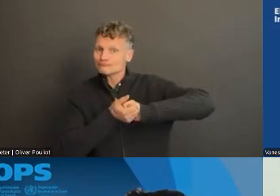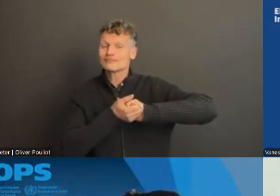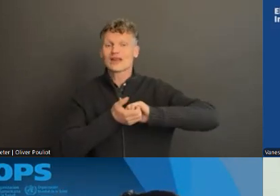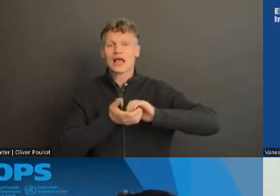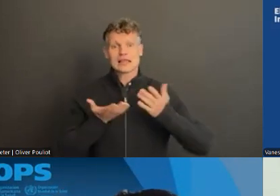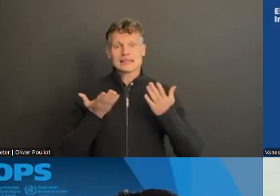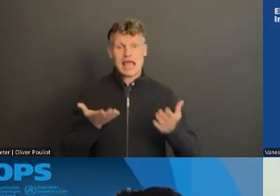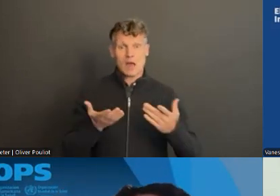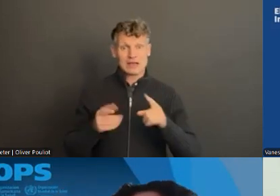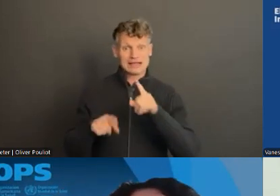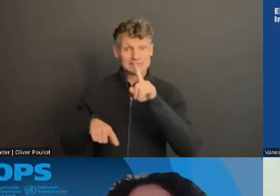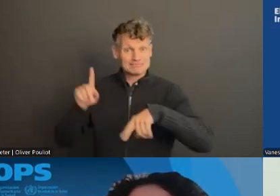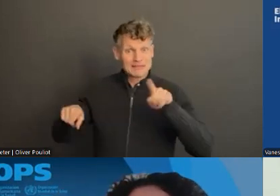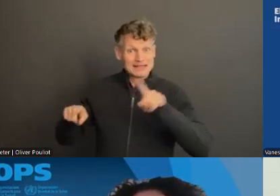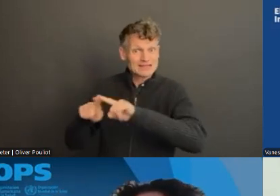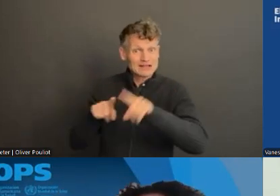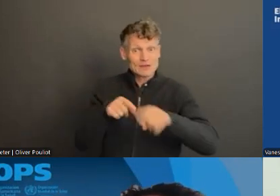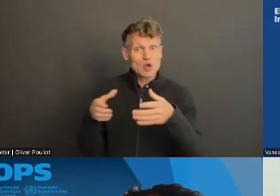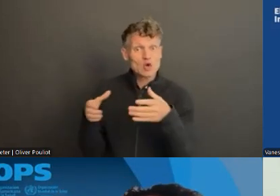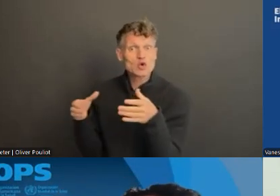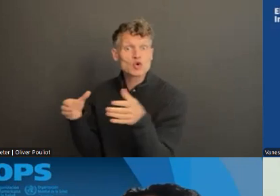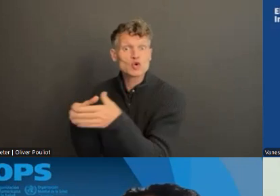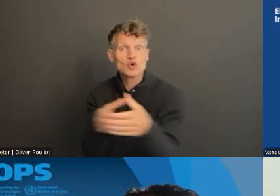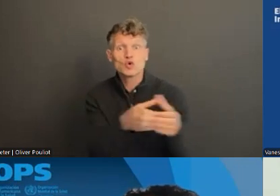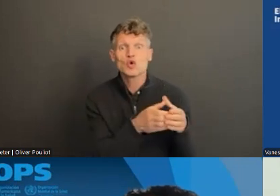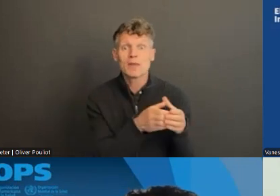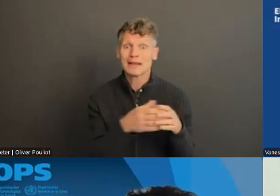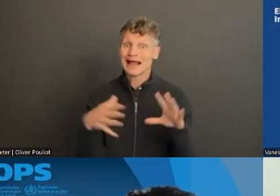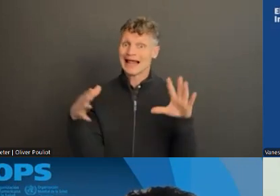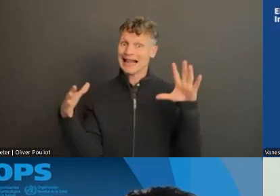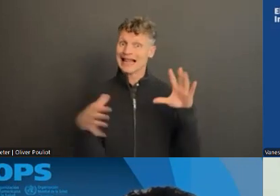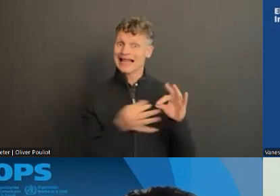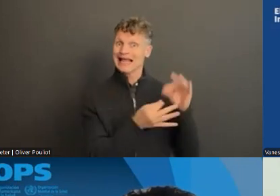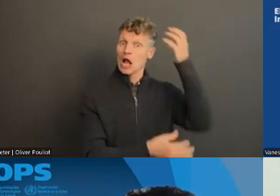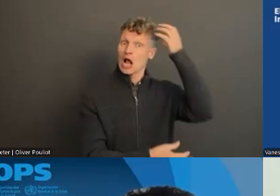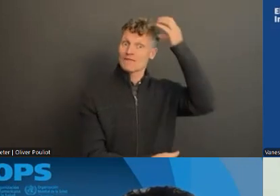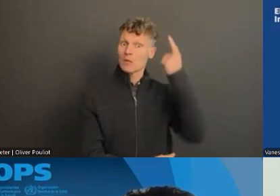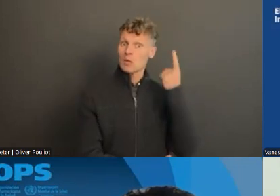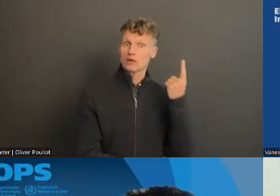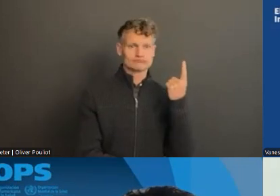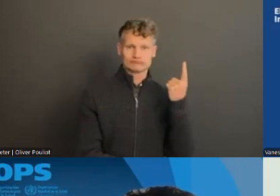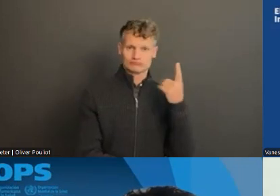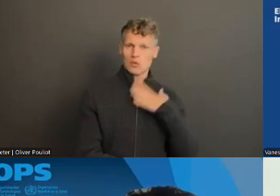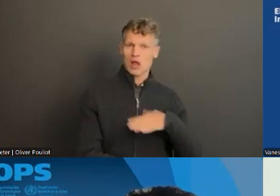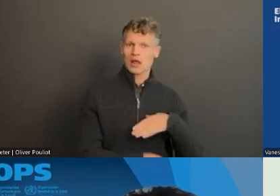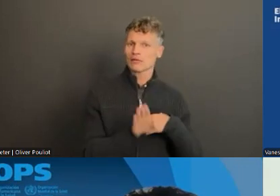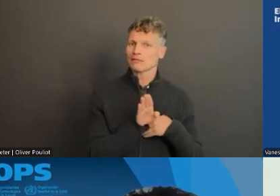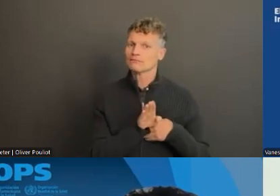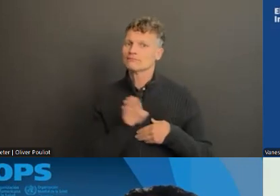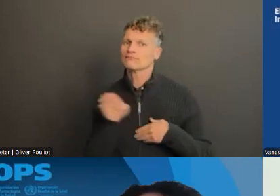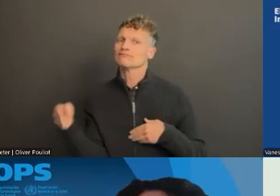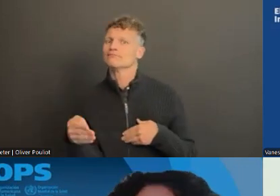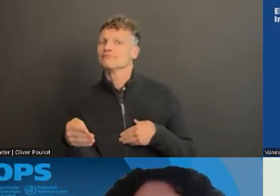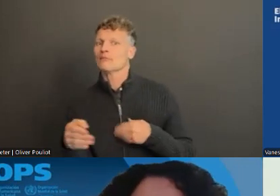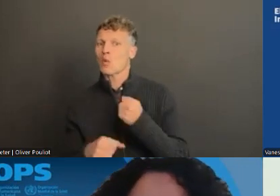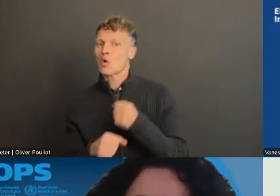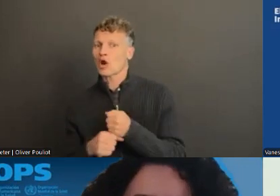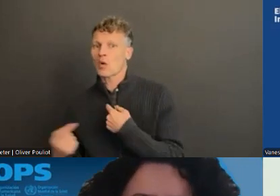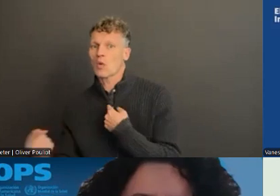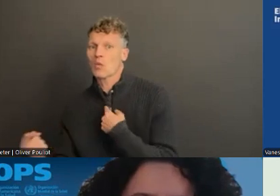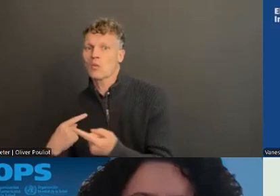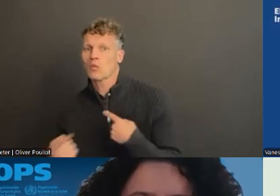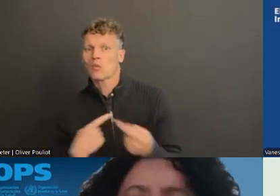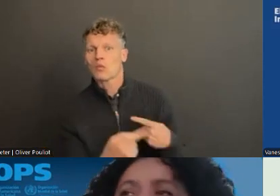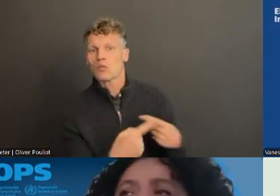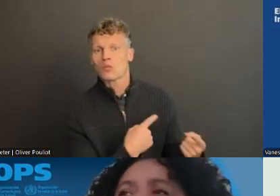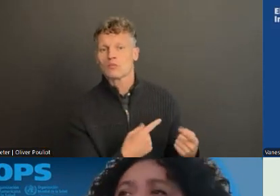ahora entonces hacer para trabajar con grupos que están por fuera del Ministerio de Salud, pero que están relacionados con las intervenciones